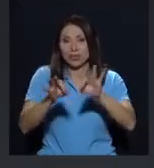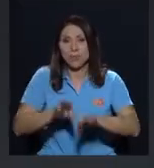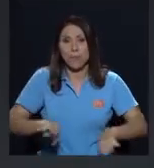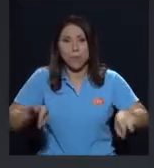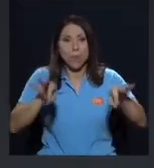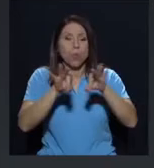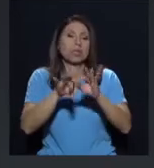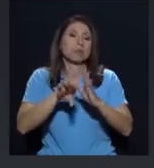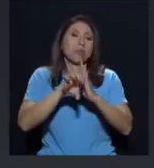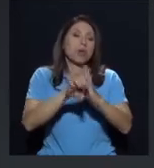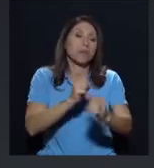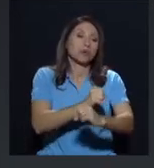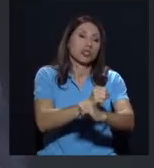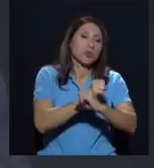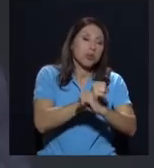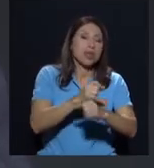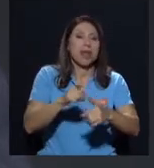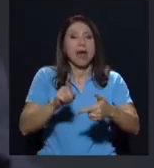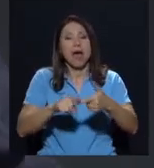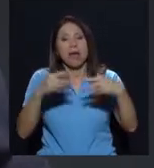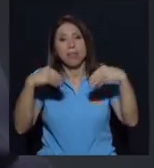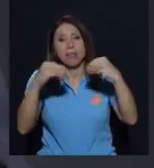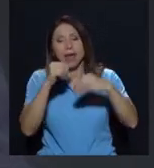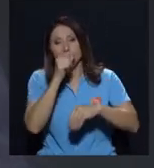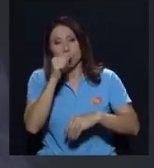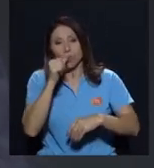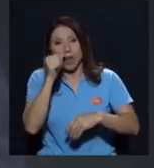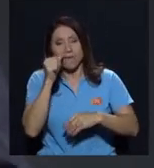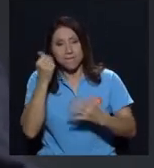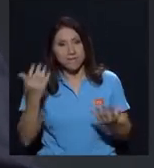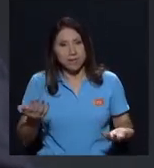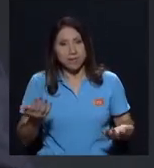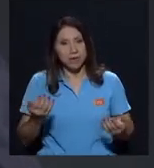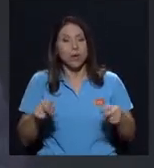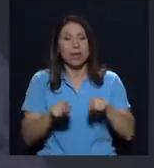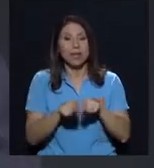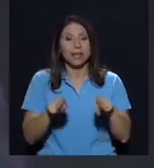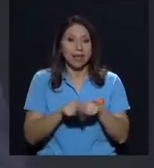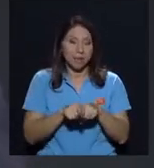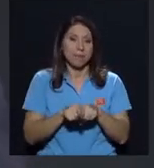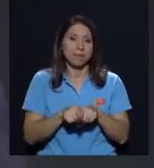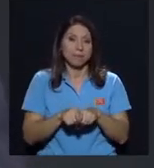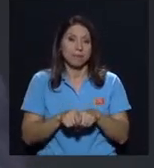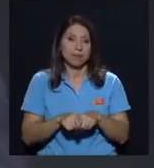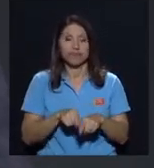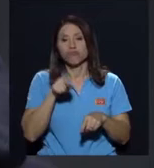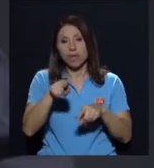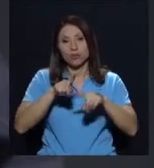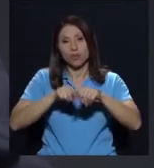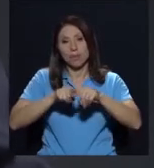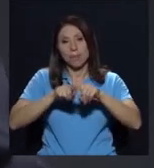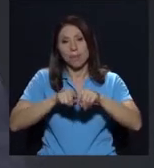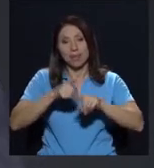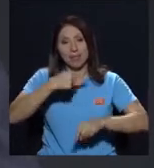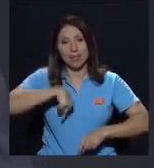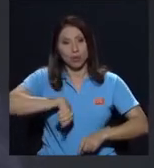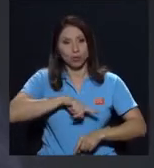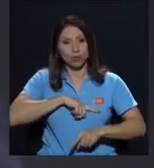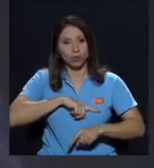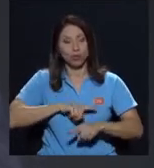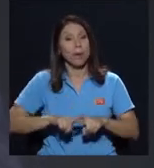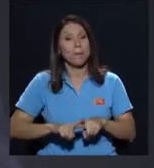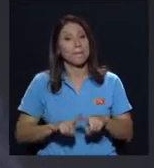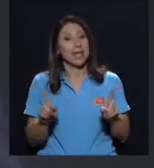seguridad el narcotráfico que también está en parte depende de nosotros pero en buena parte no